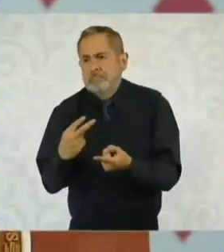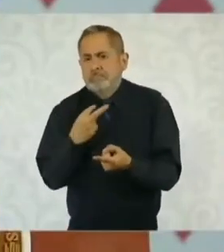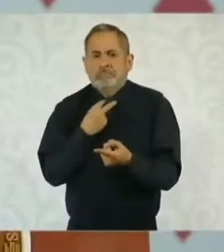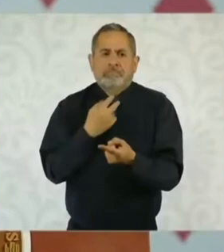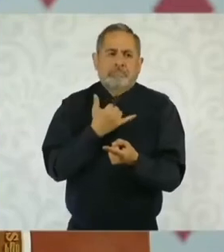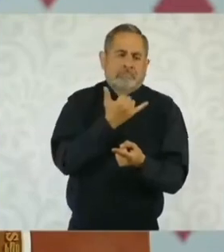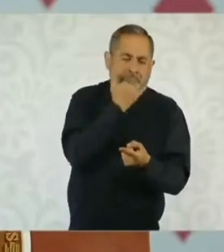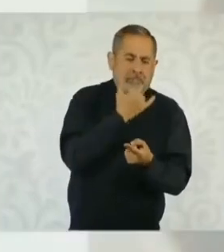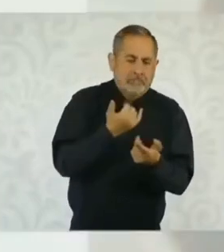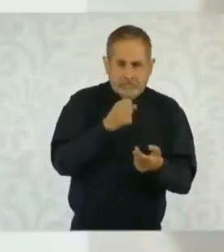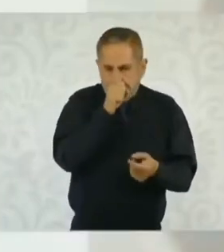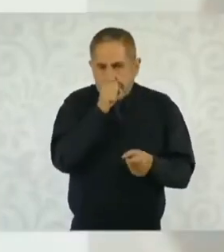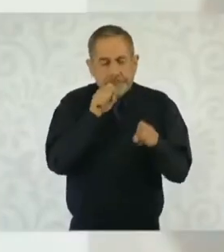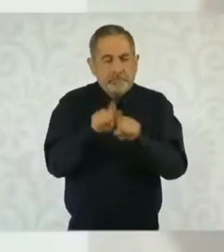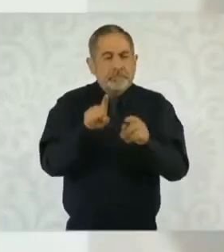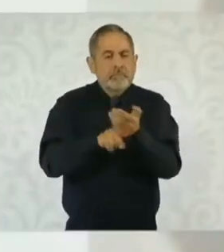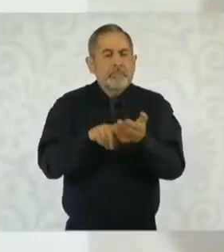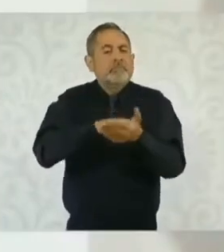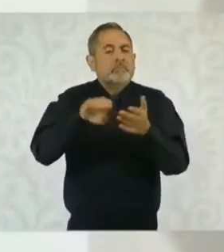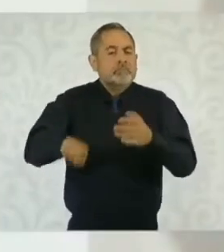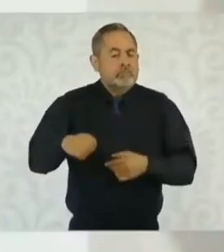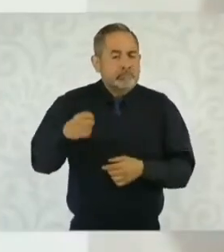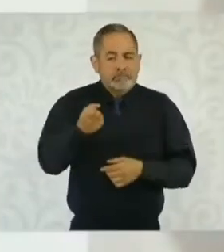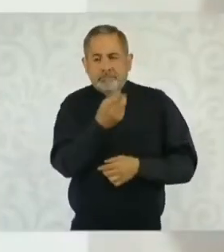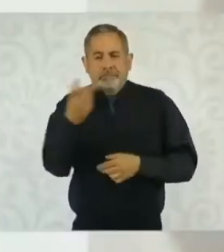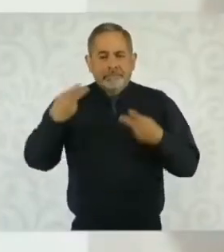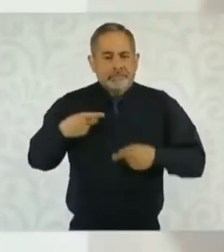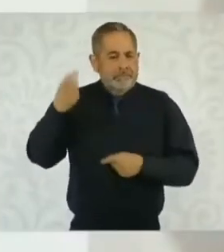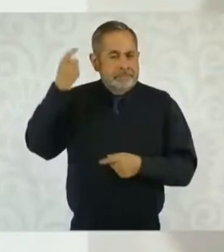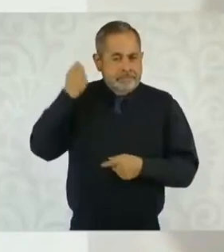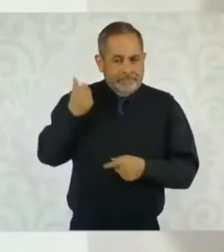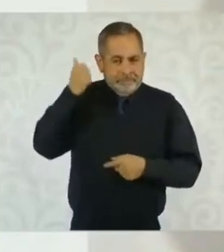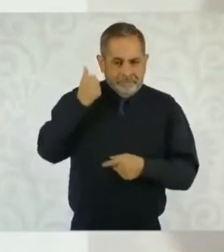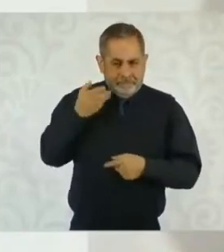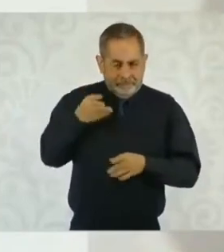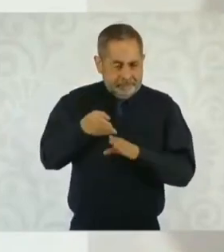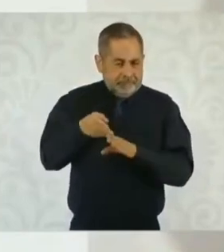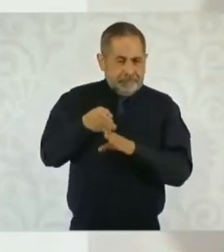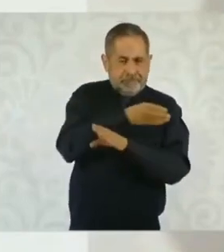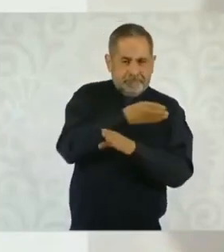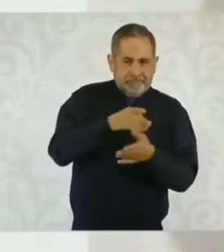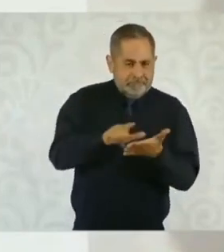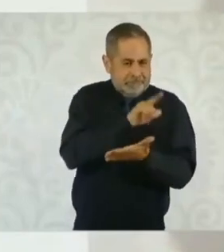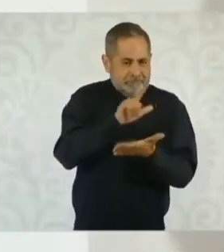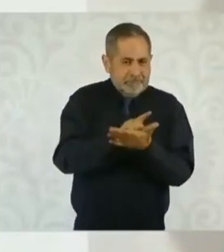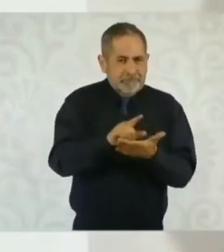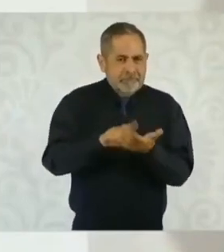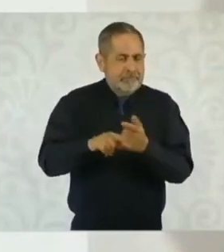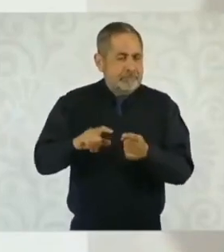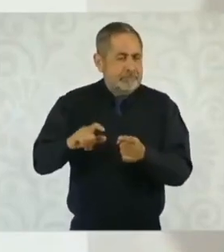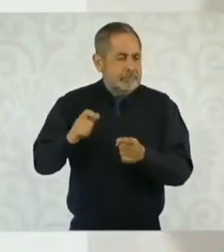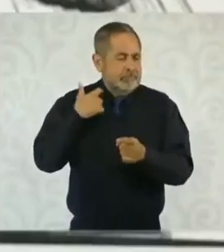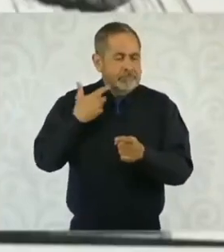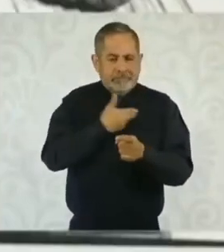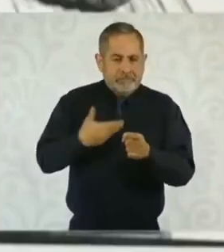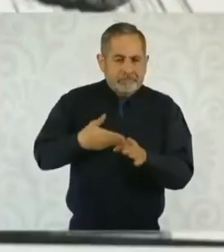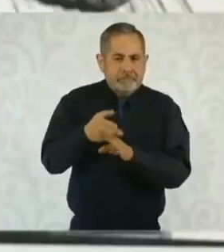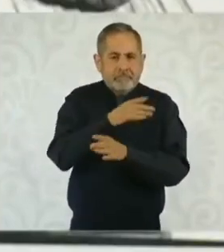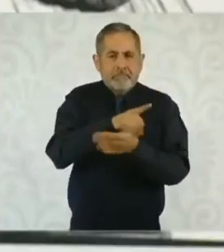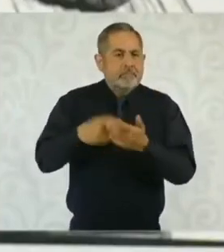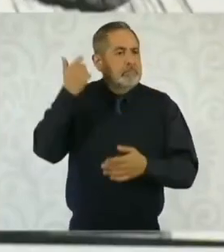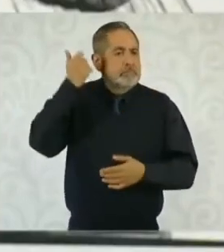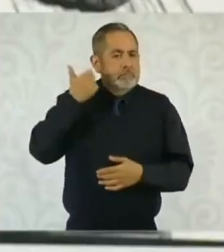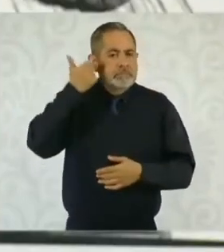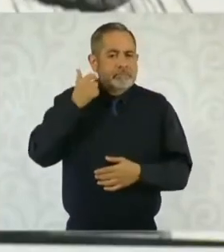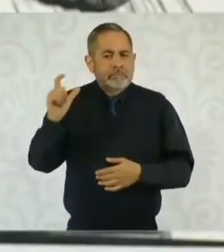que para aquellos que se jubilaron hasta antes de la última reforma que hizo el presidente, pues están